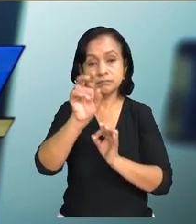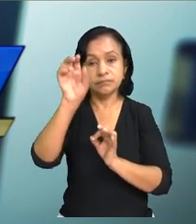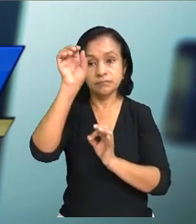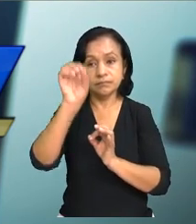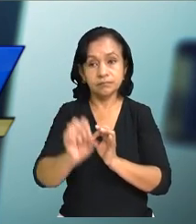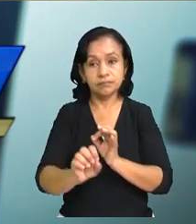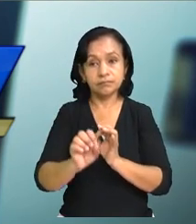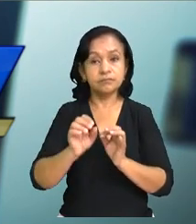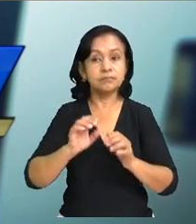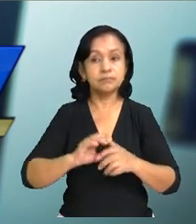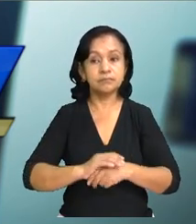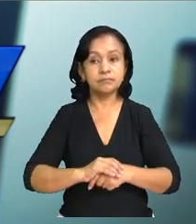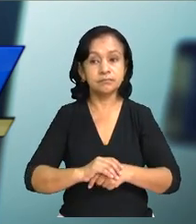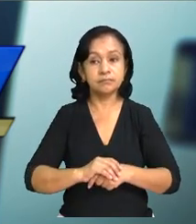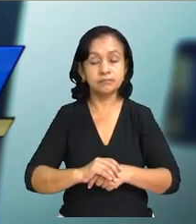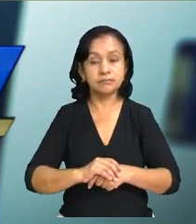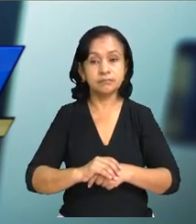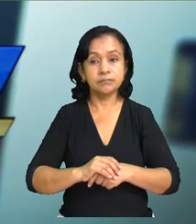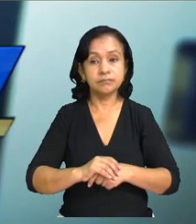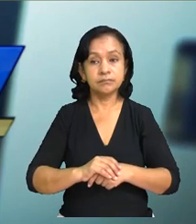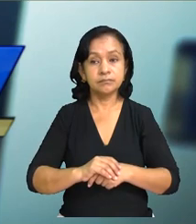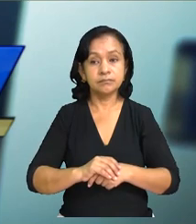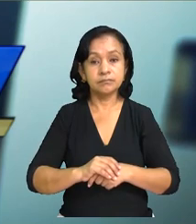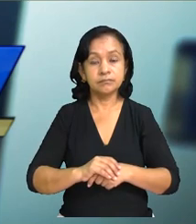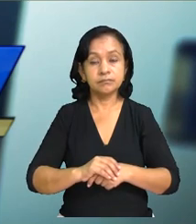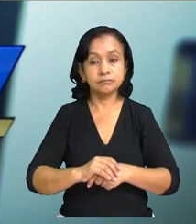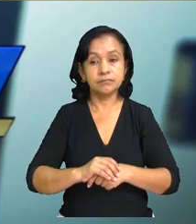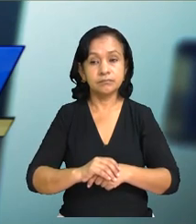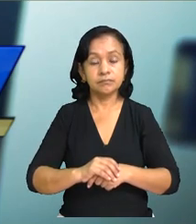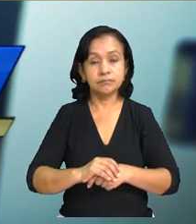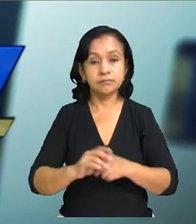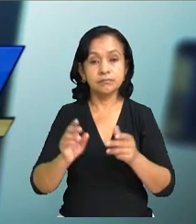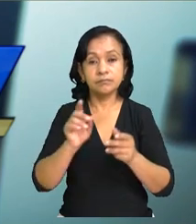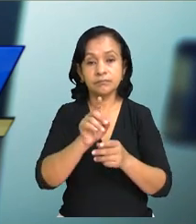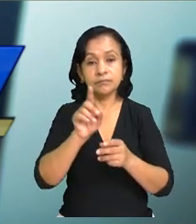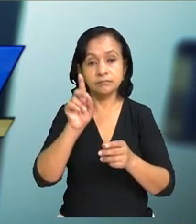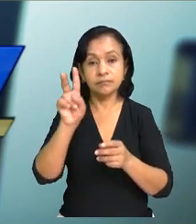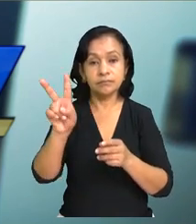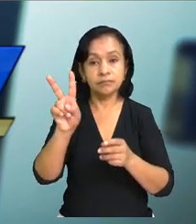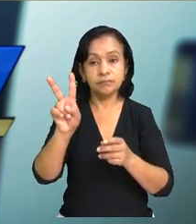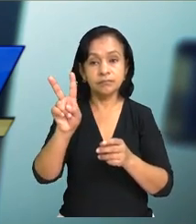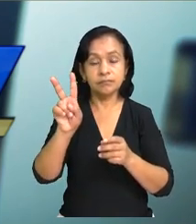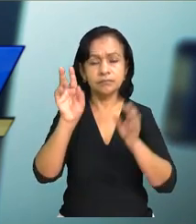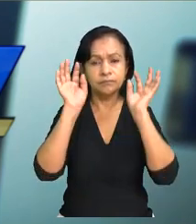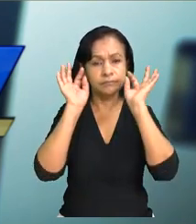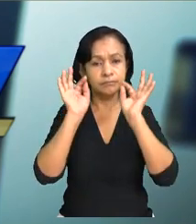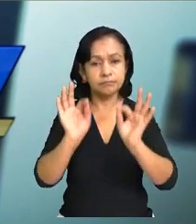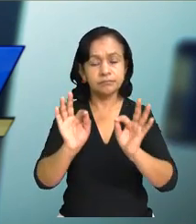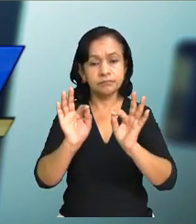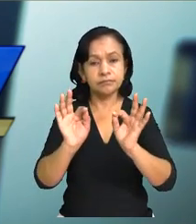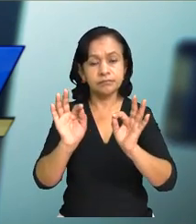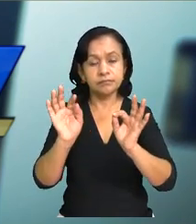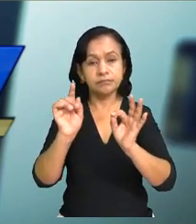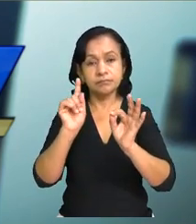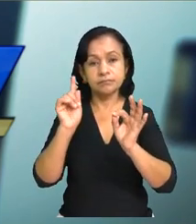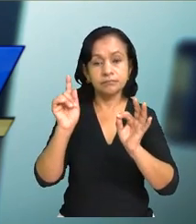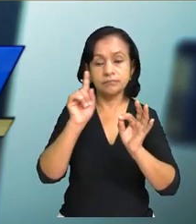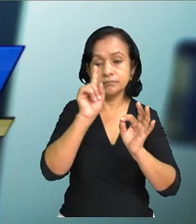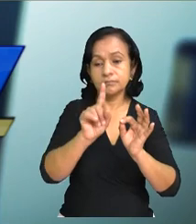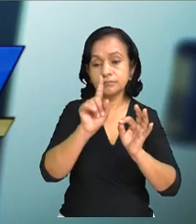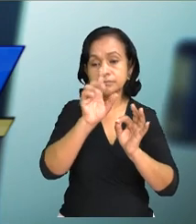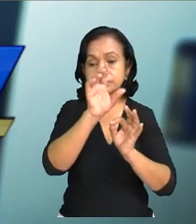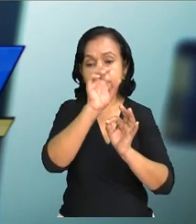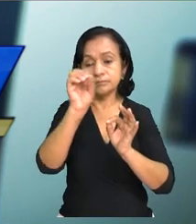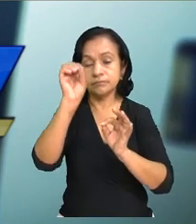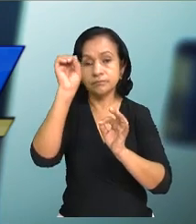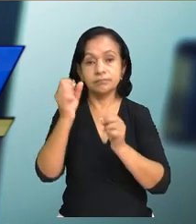es un asunto de preocupación. Tenemos 12 que ya cumplen bien, pero nosotros necesitamos que sea el 100%. Ya hemos